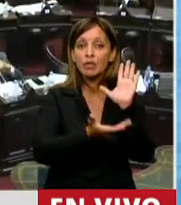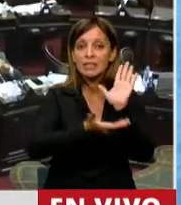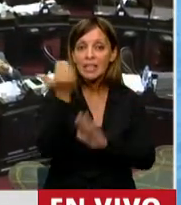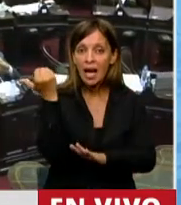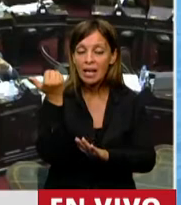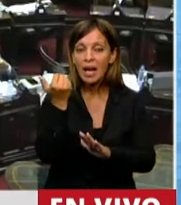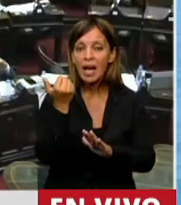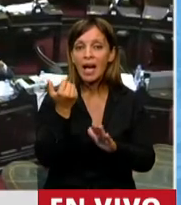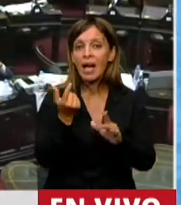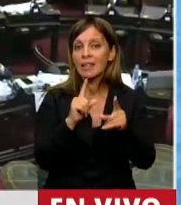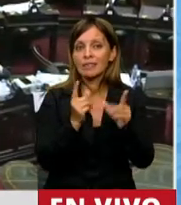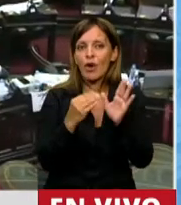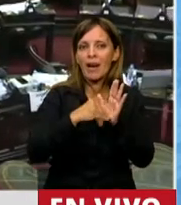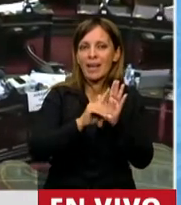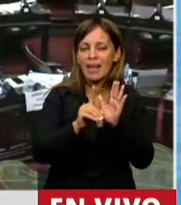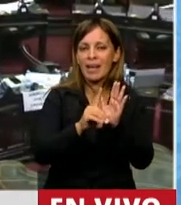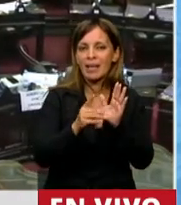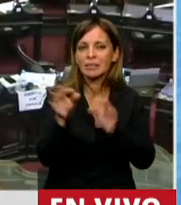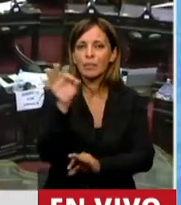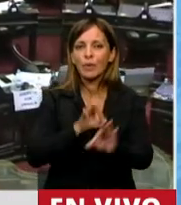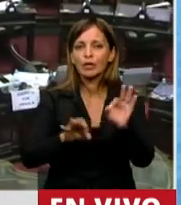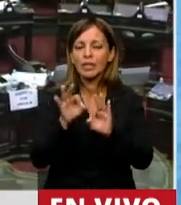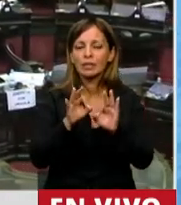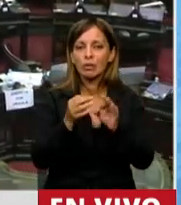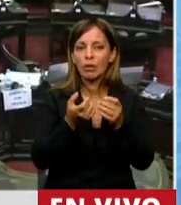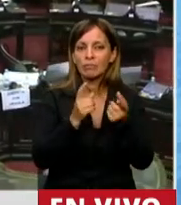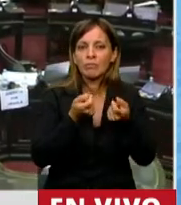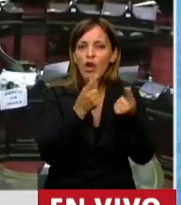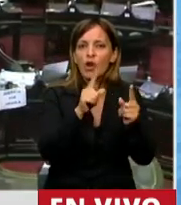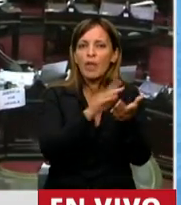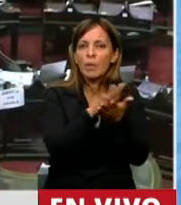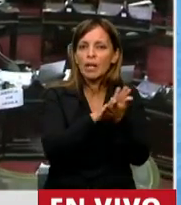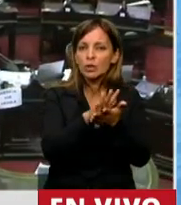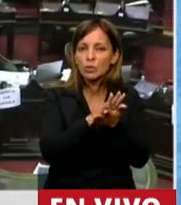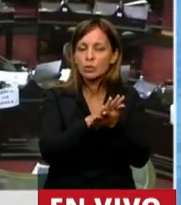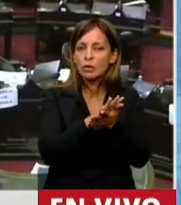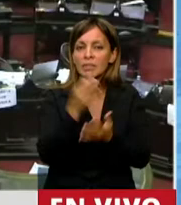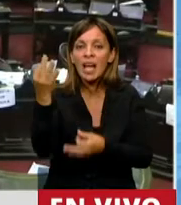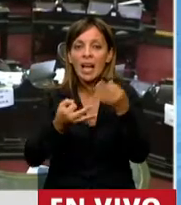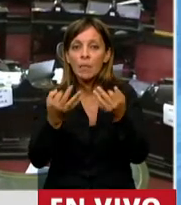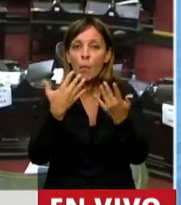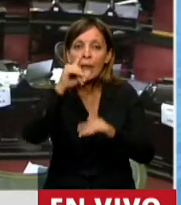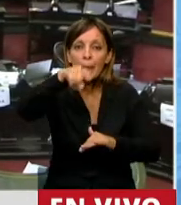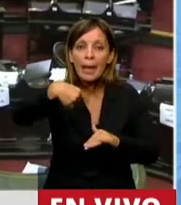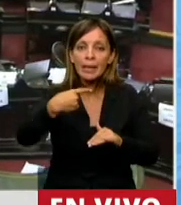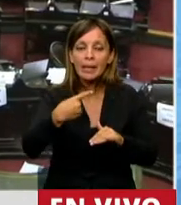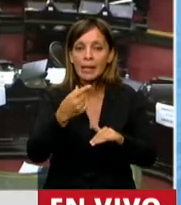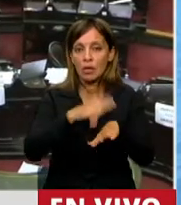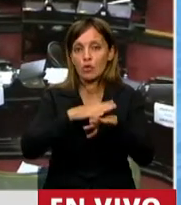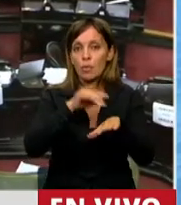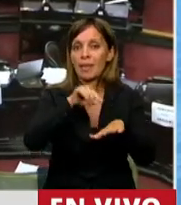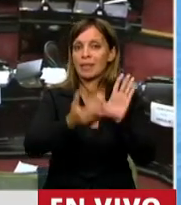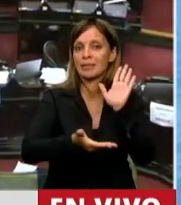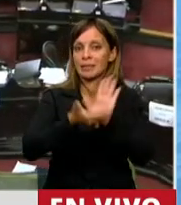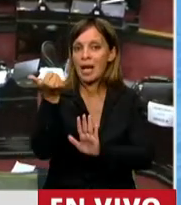no consignar el proyecto de ley, la solución en forma expresa, el análisis que puede derivar en una